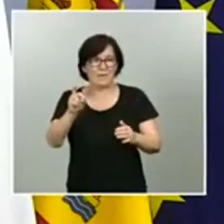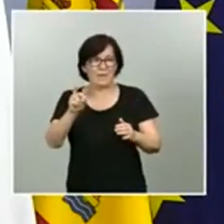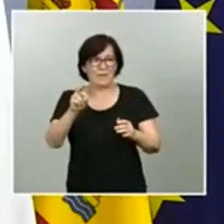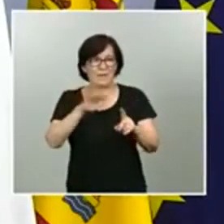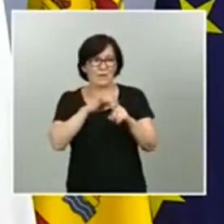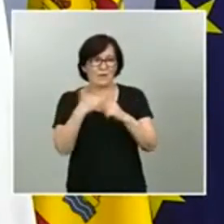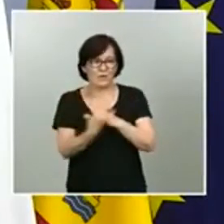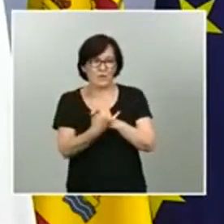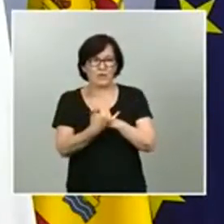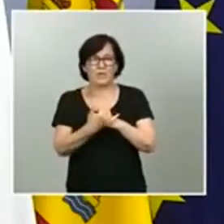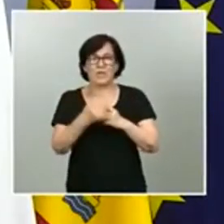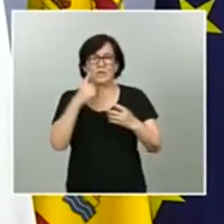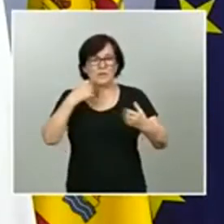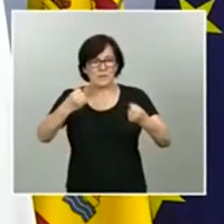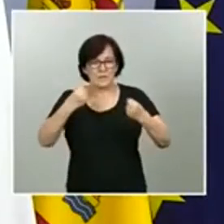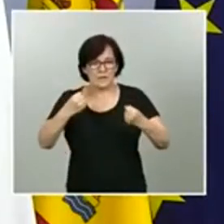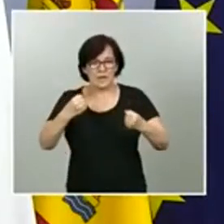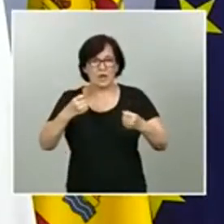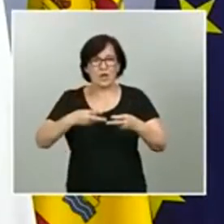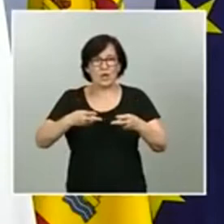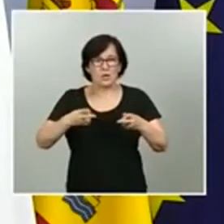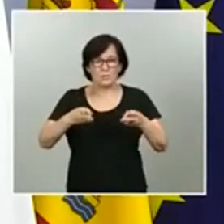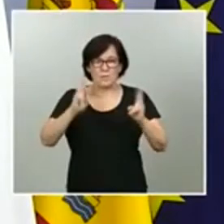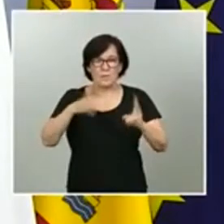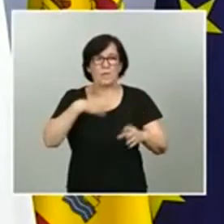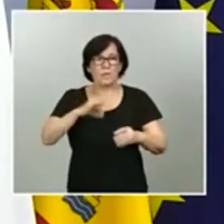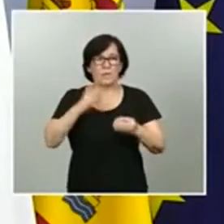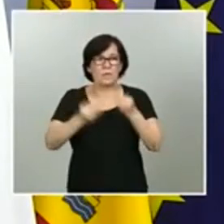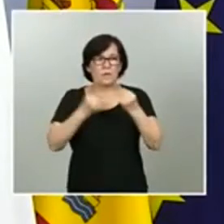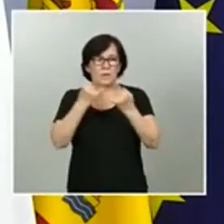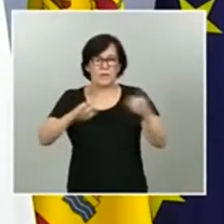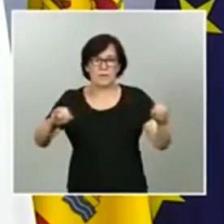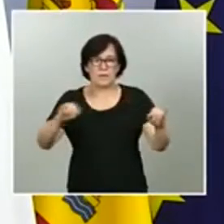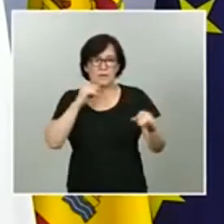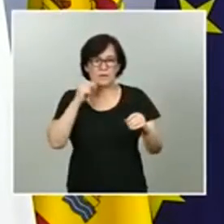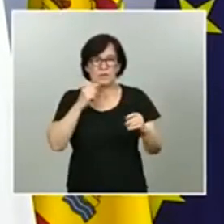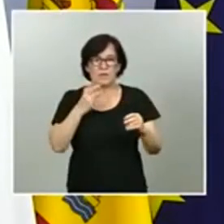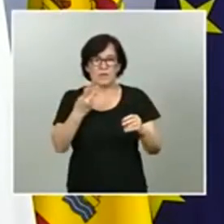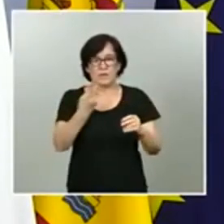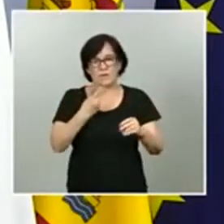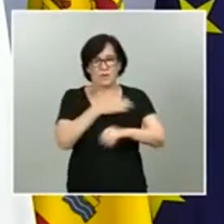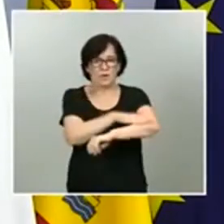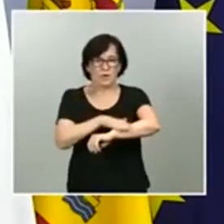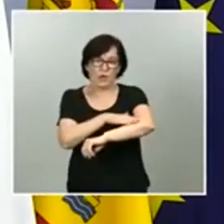lógicamente sanitarias lo permiten, que podamos celebrar una cumbre bilateral entre el Gobierno de España y el Gobierno de